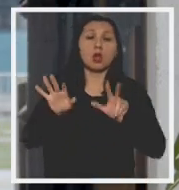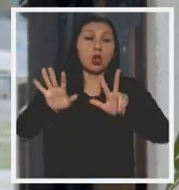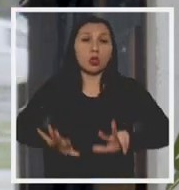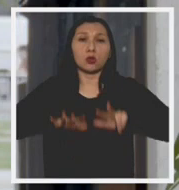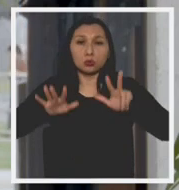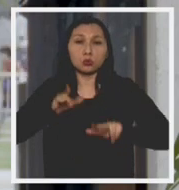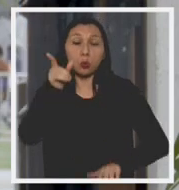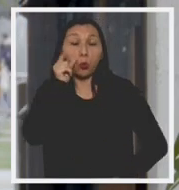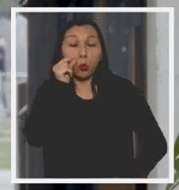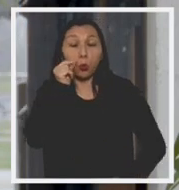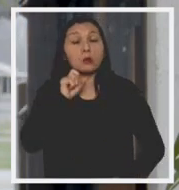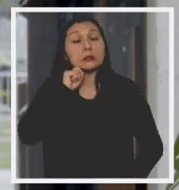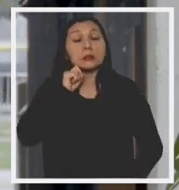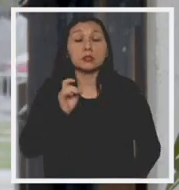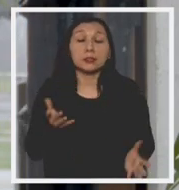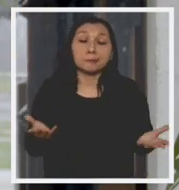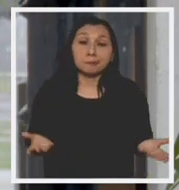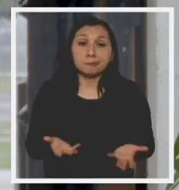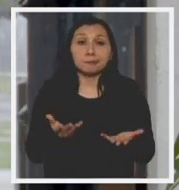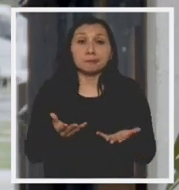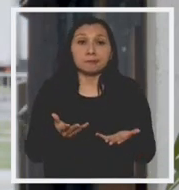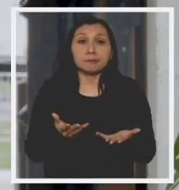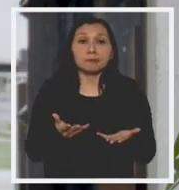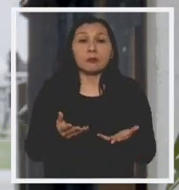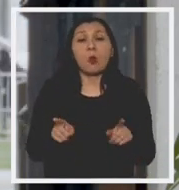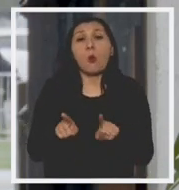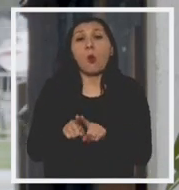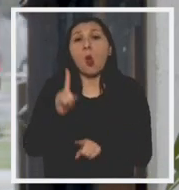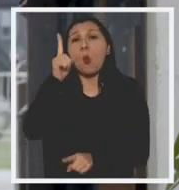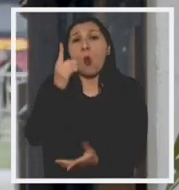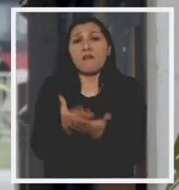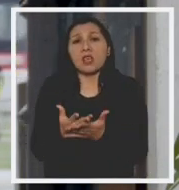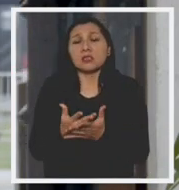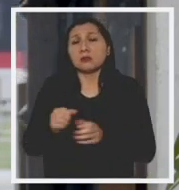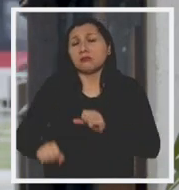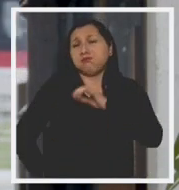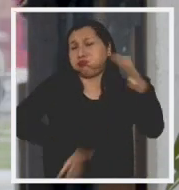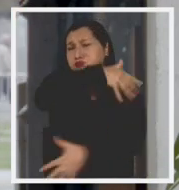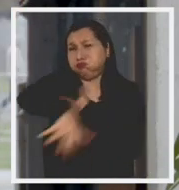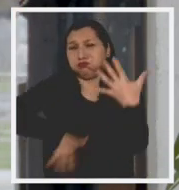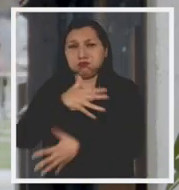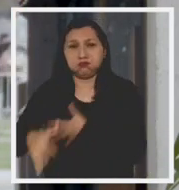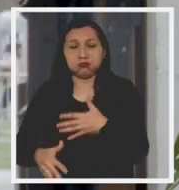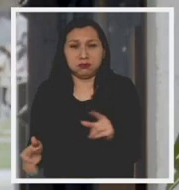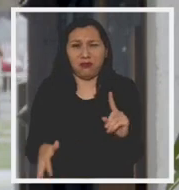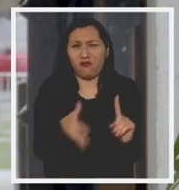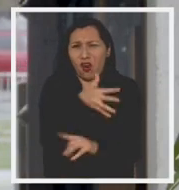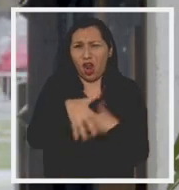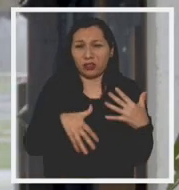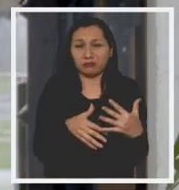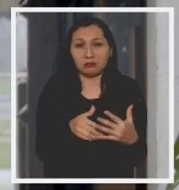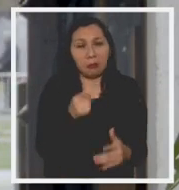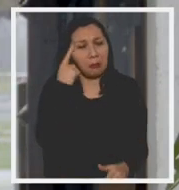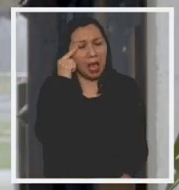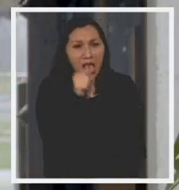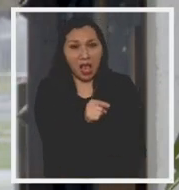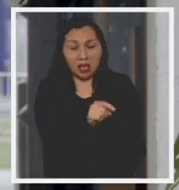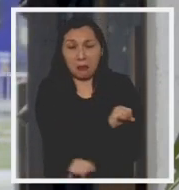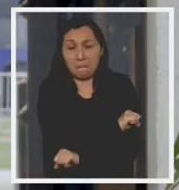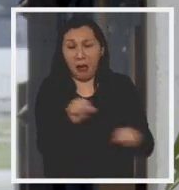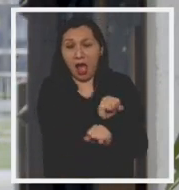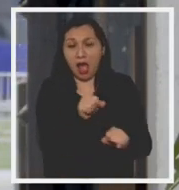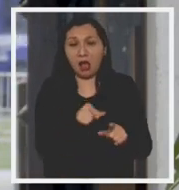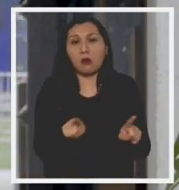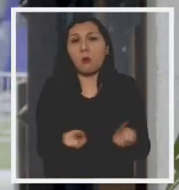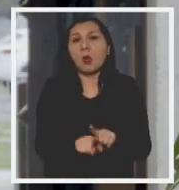18 de octubre como si fuera una pura explosión de violencia, como si esa violencia hubiese